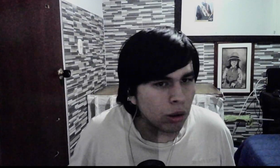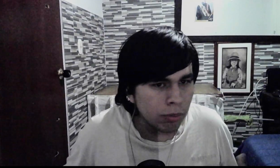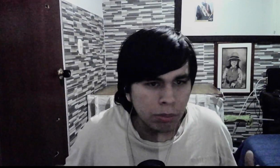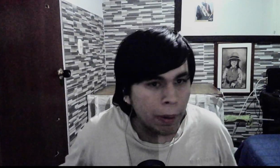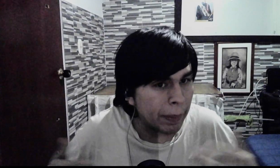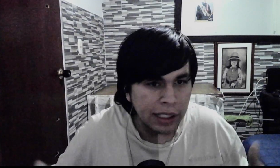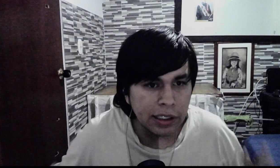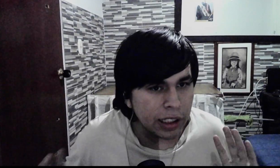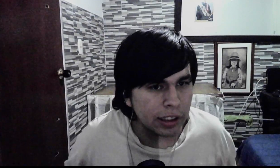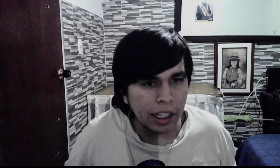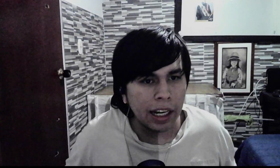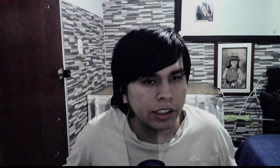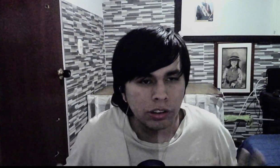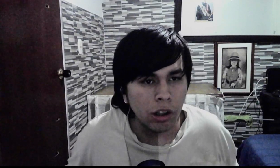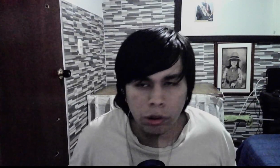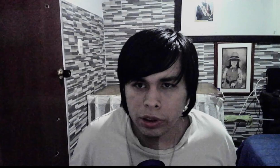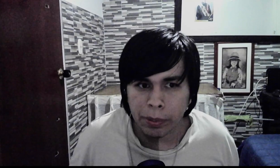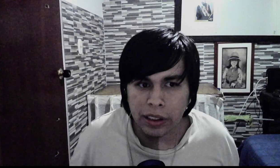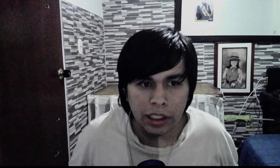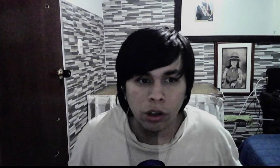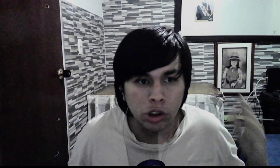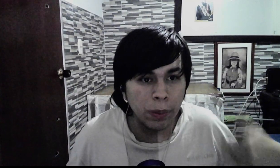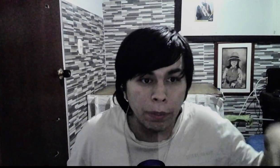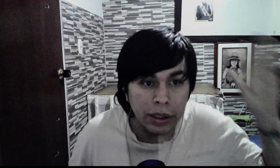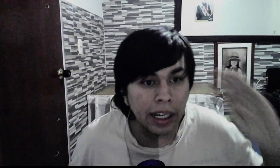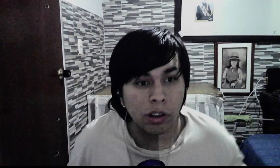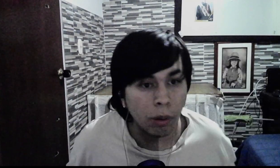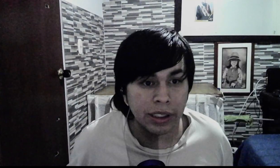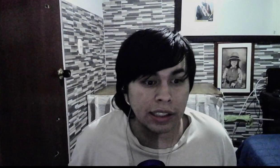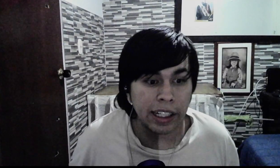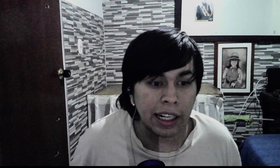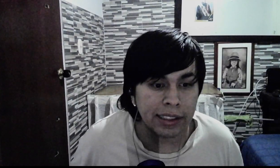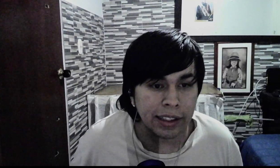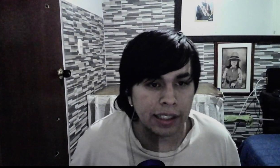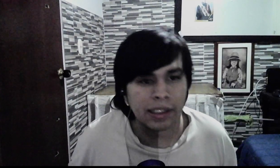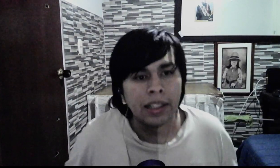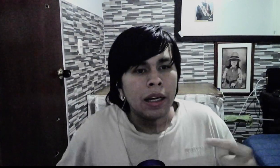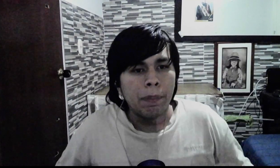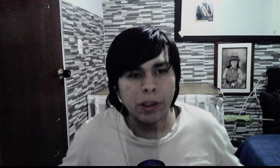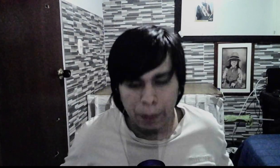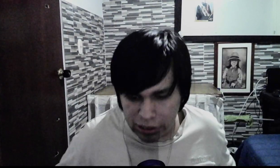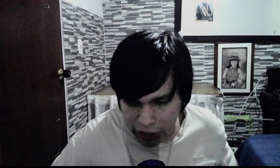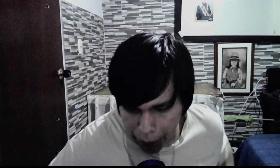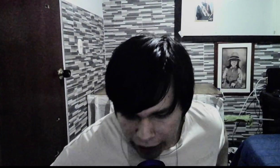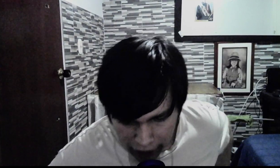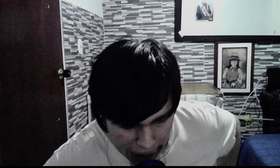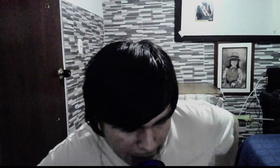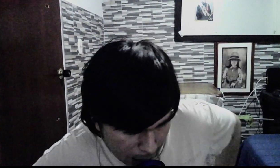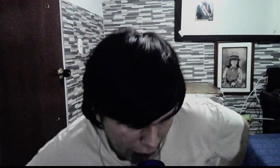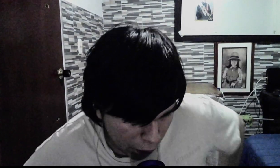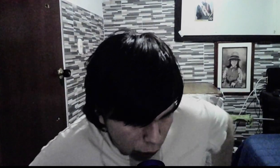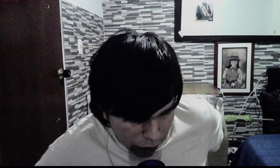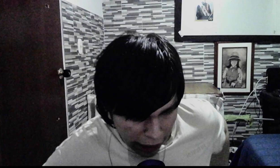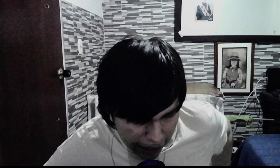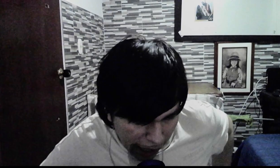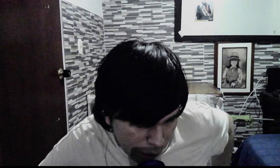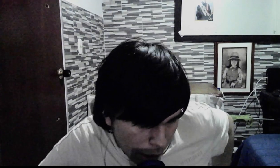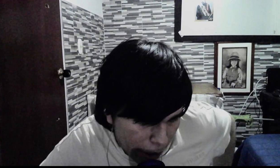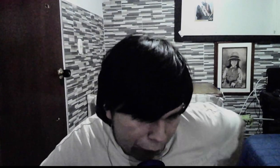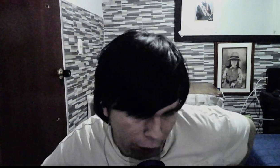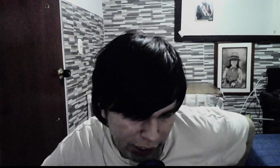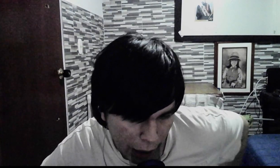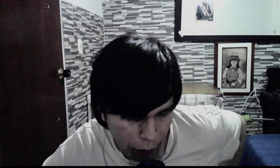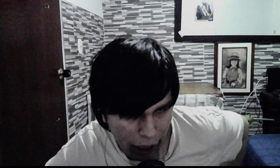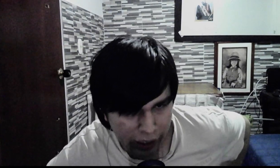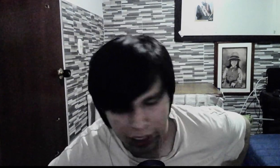dice no vamos a pasar al siguiente a la elección del otro vicepresidente y el otro esperemos hasta que comiencen a llegar las actas Pues precisamente el de el concejal de la